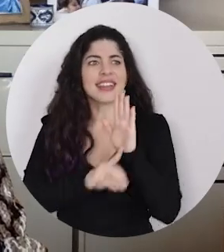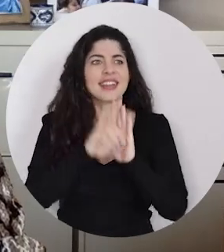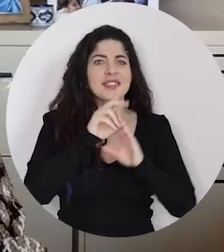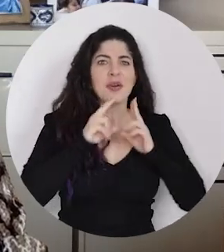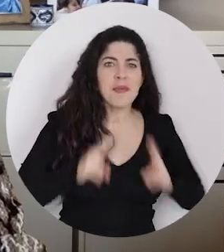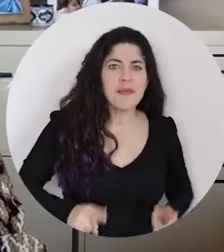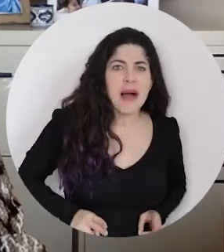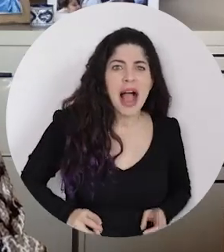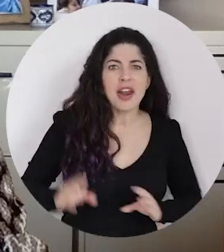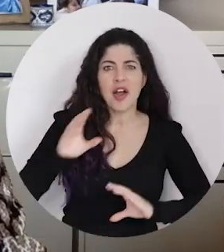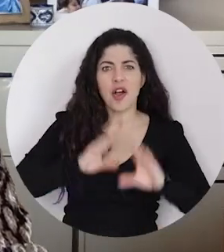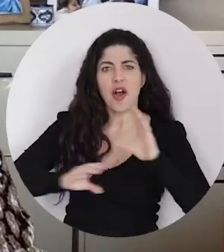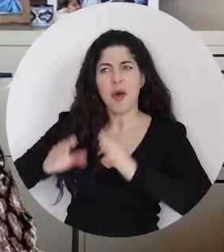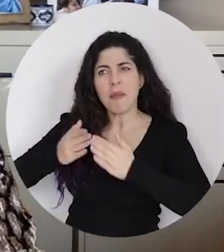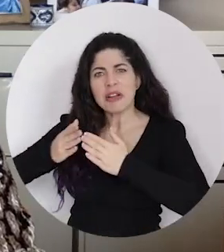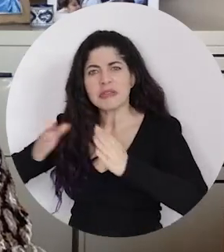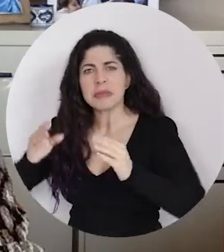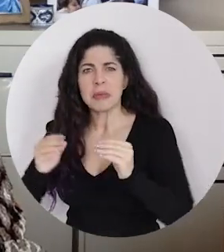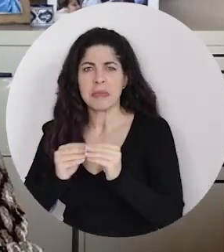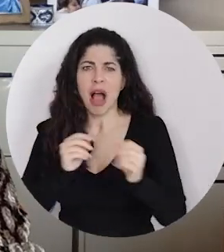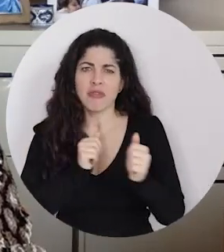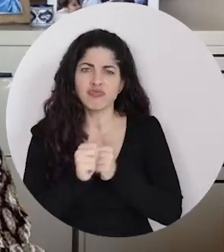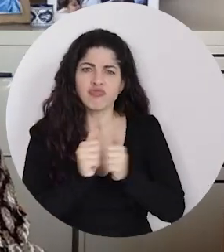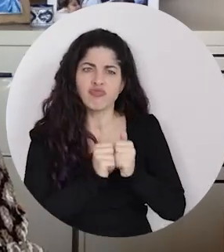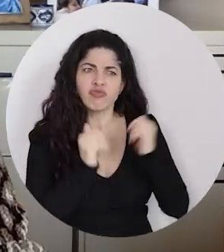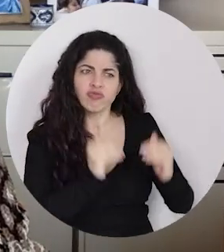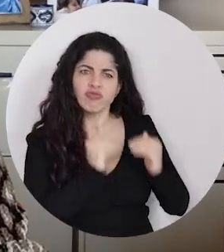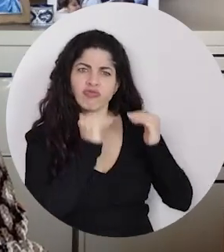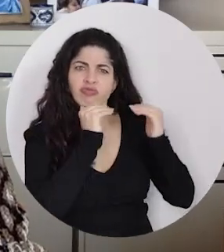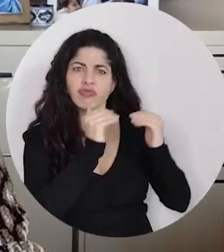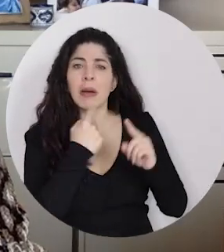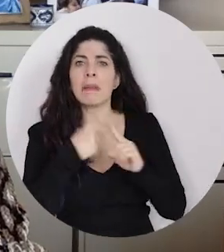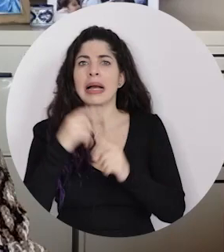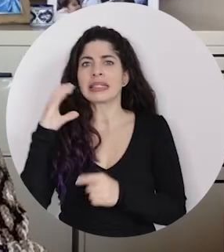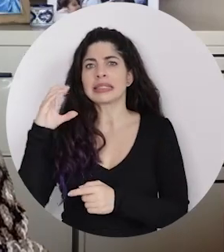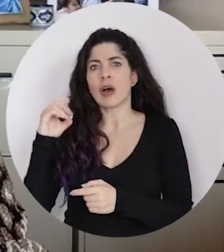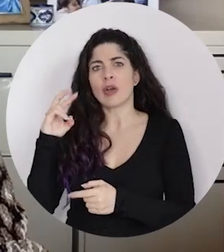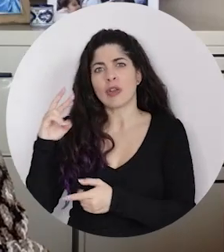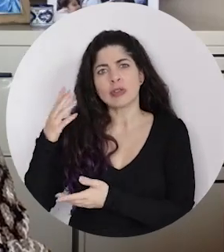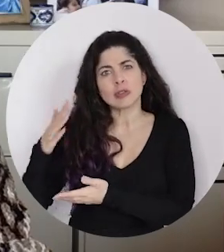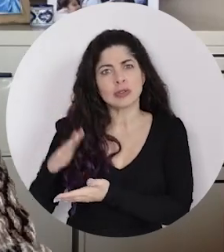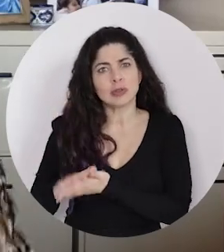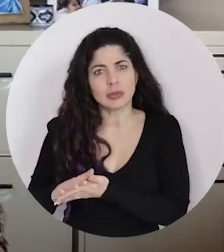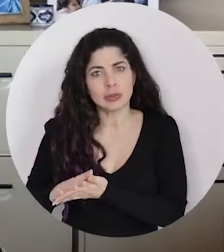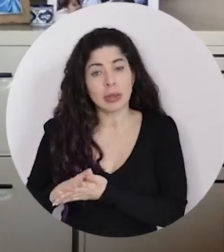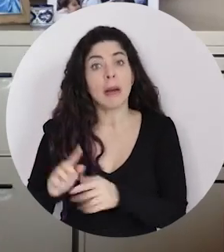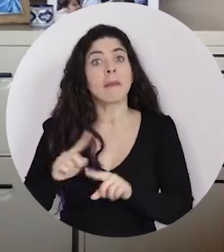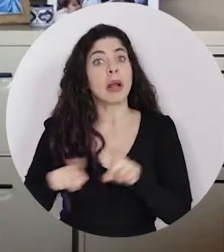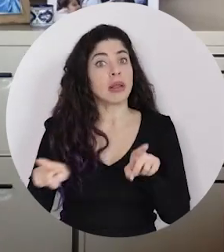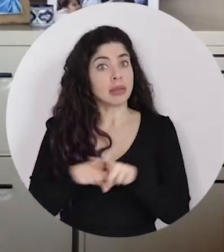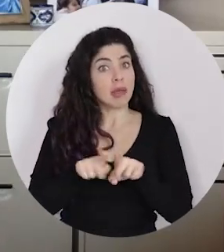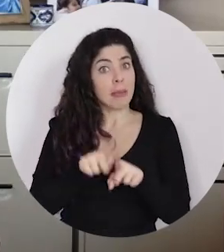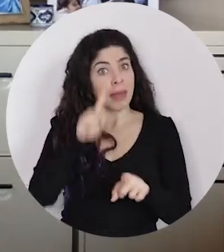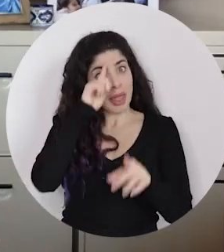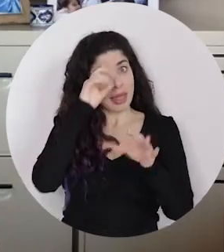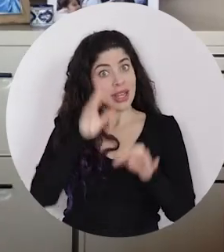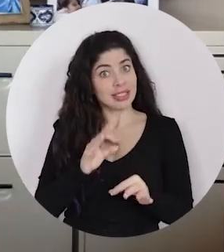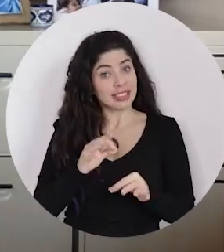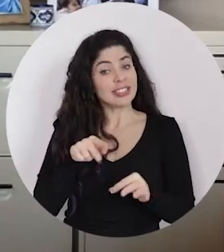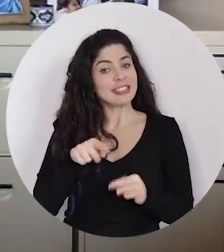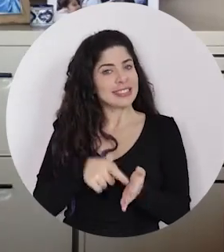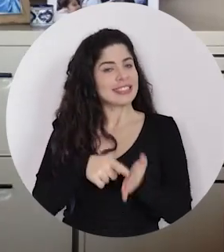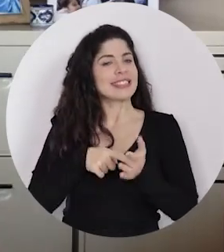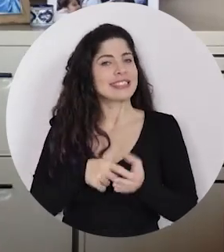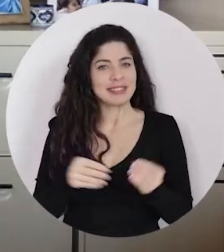Derecho, desarrollo humano, apertura comercial, competitividad y descarbonización. Pero también es una decisión que